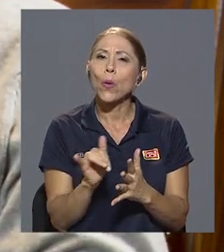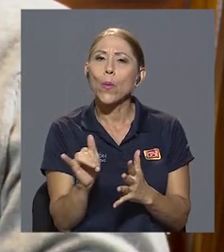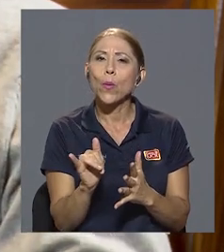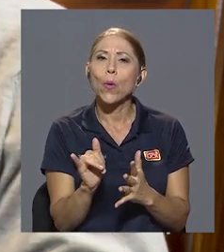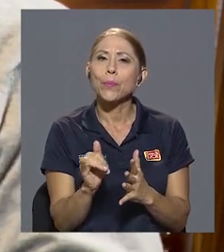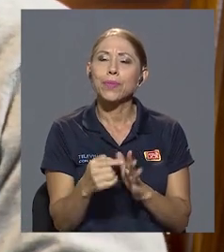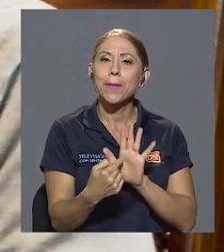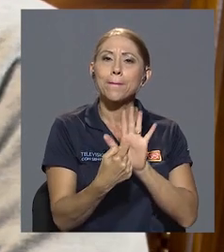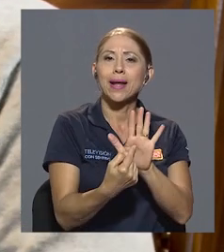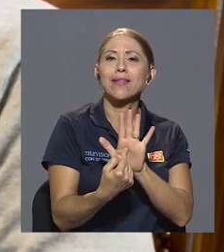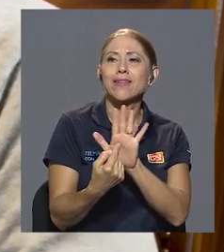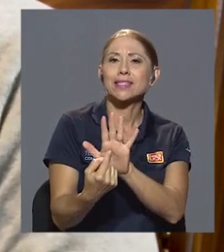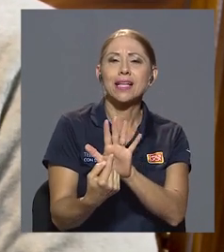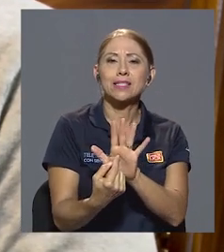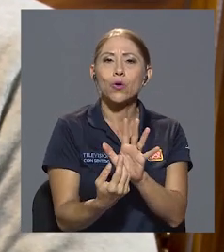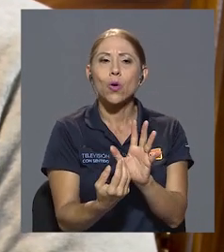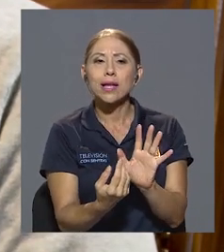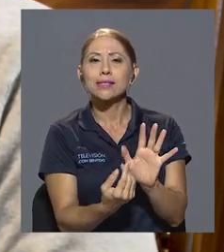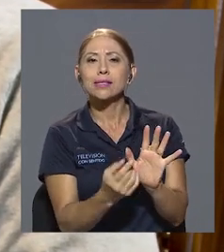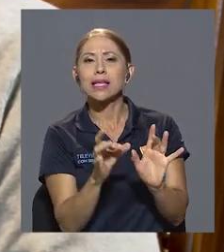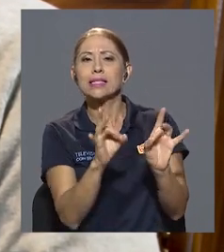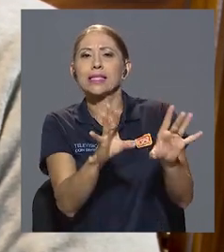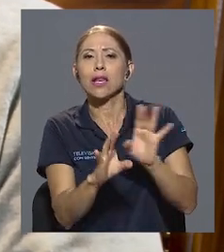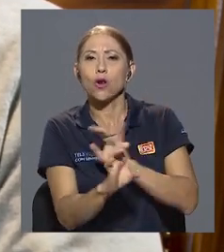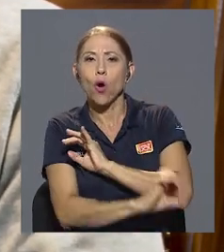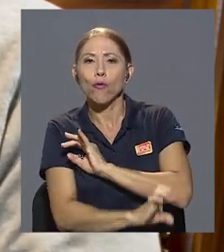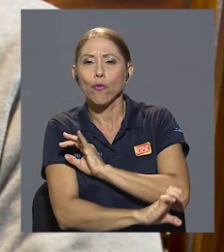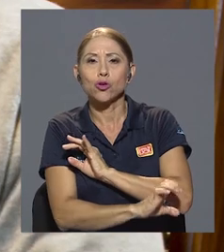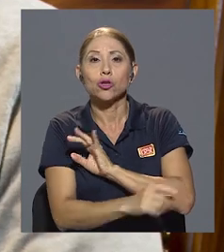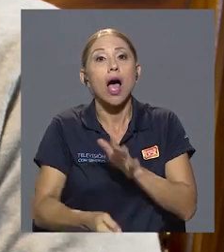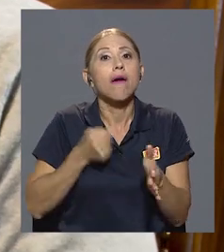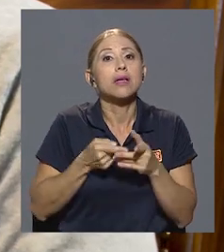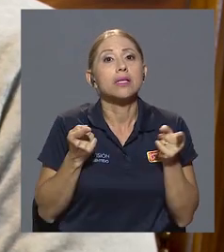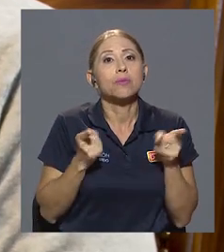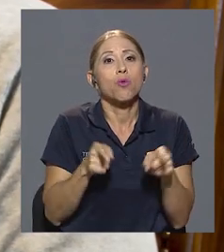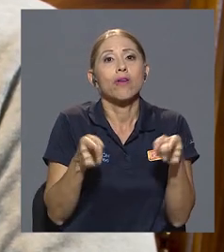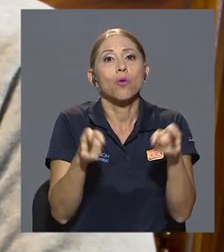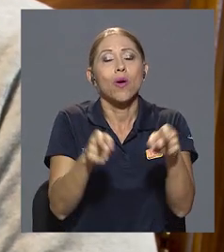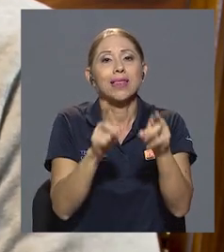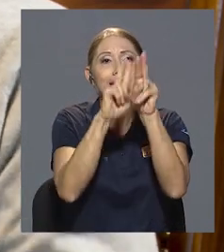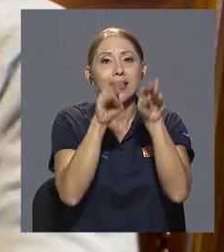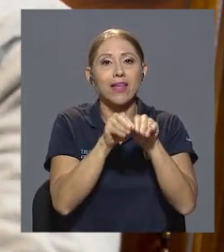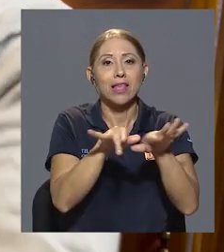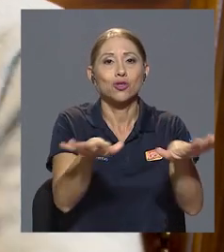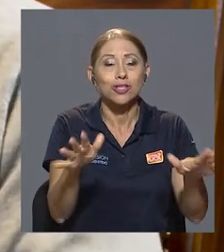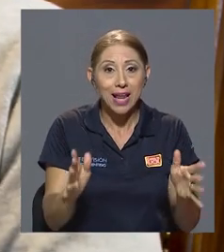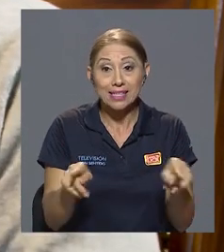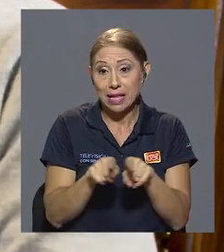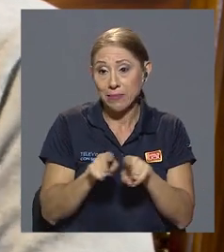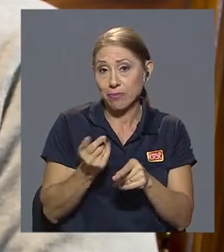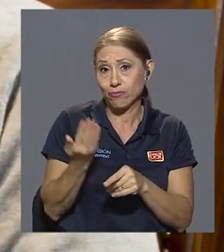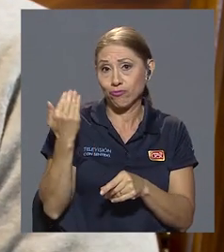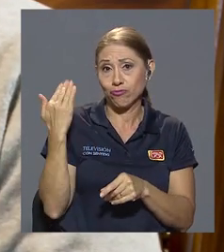como de manifestaciones sobre brotes xenófobos a veces muy frecuentes en redes sociales incluso en esta